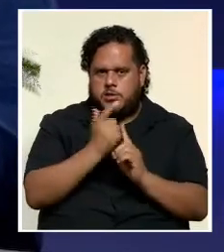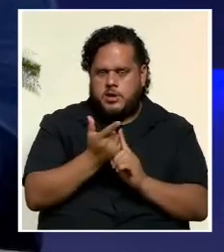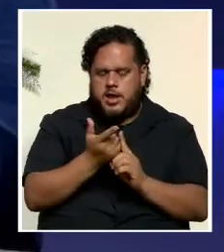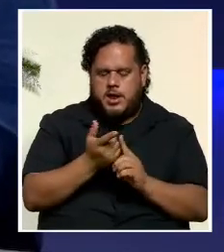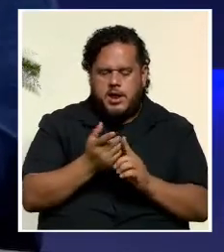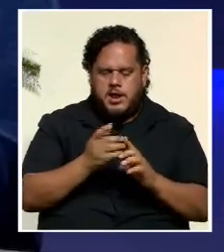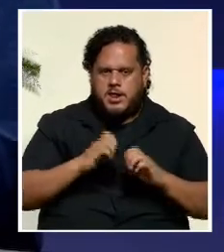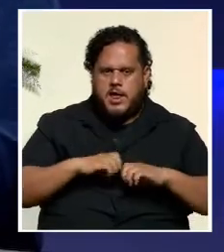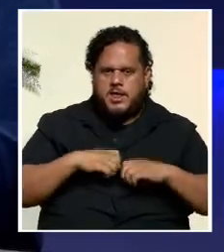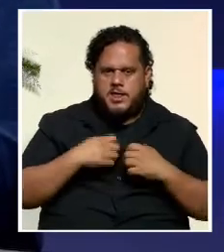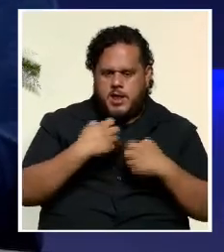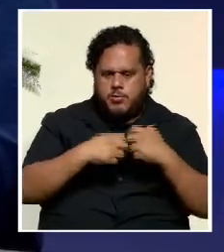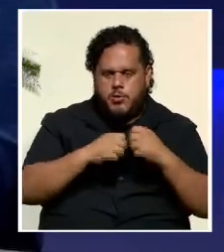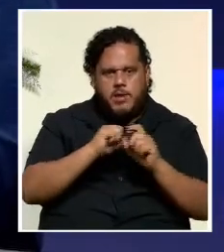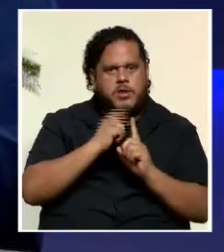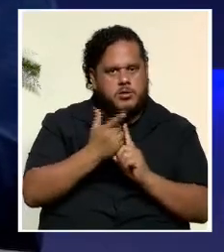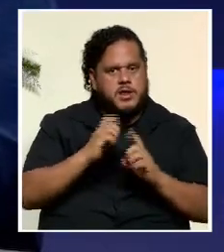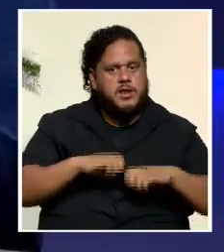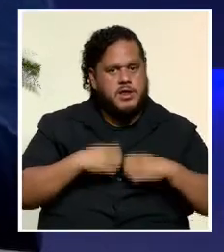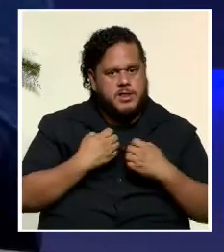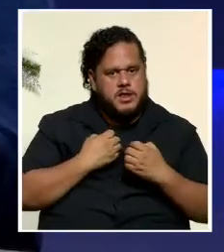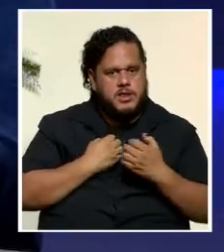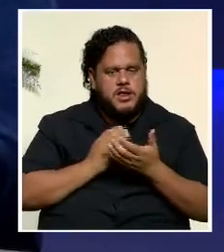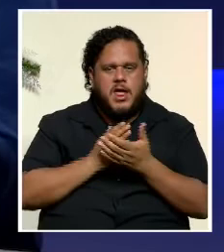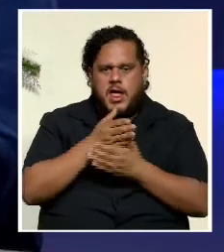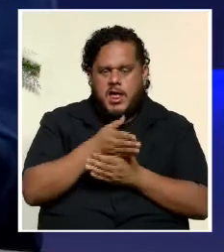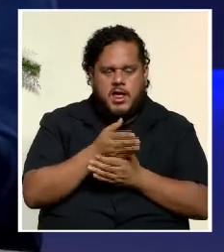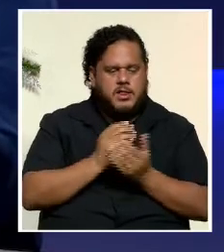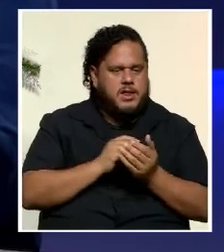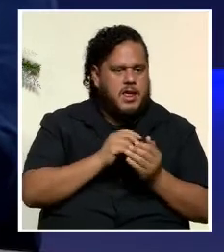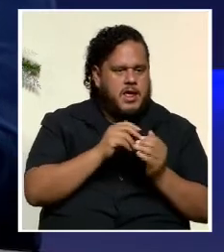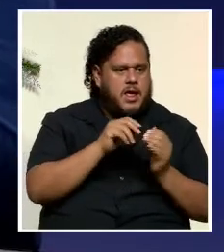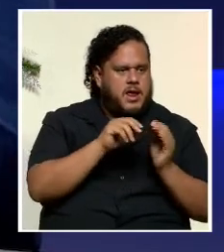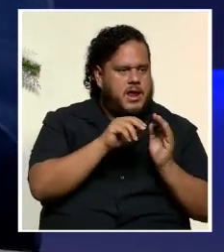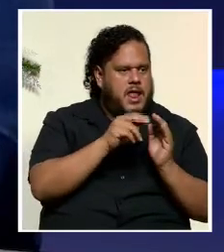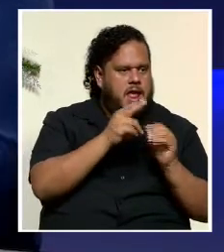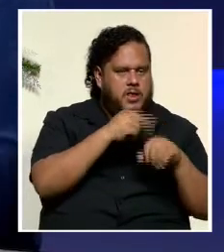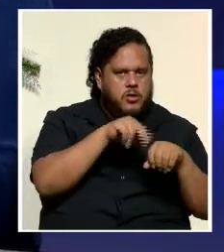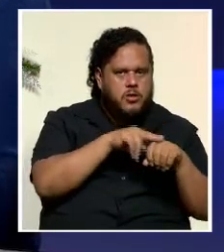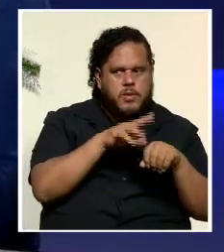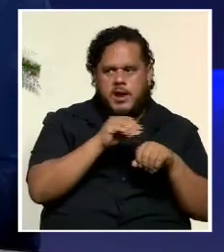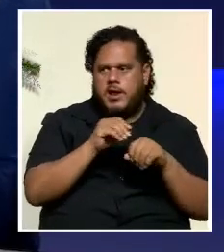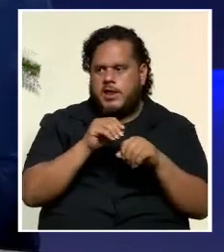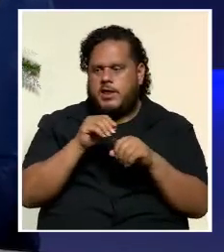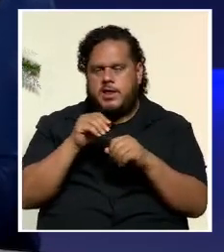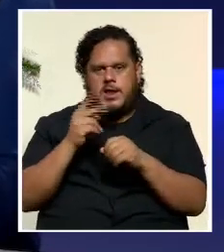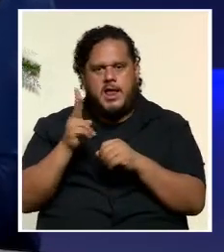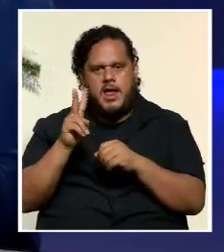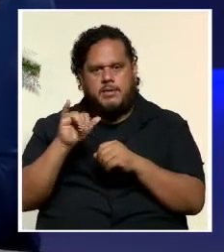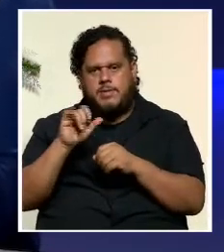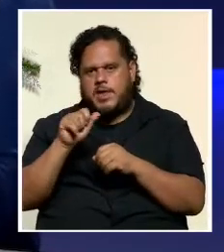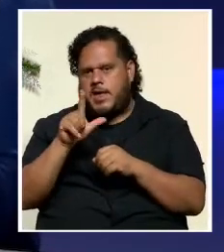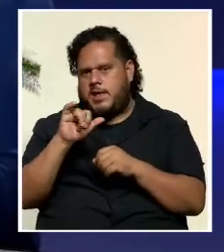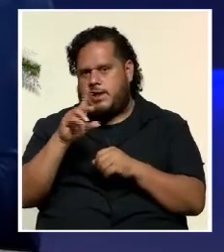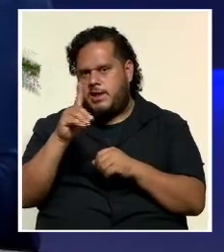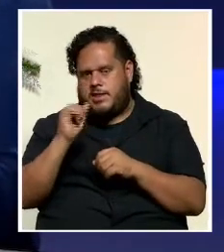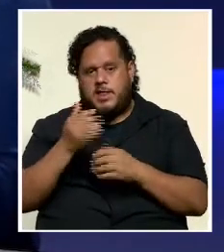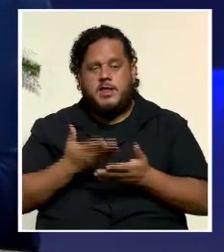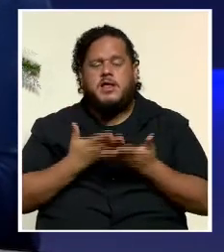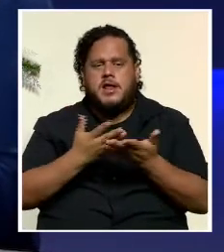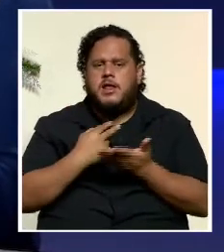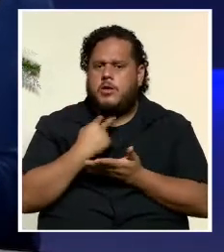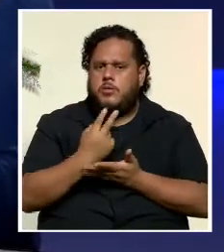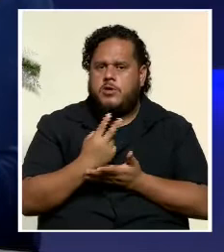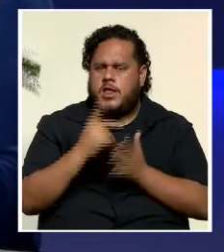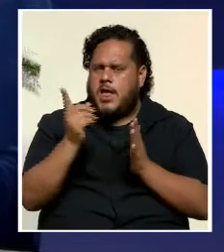entre la normativa y la realidad, y le ha venido a dar voz a miles de